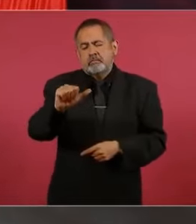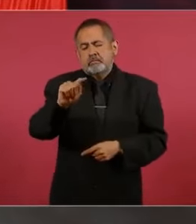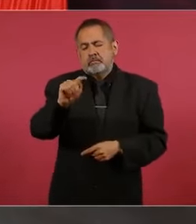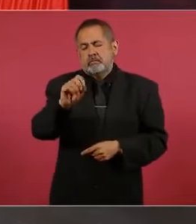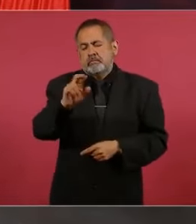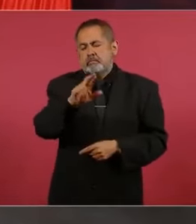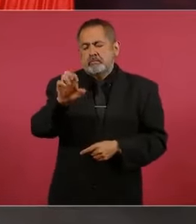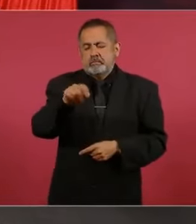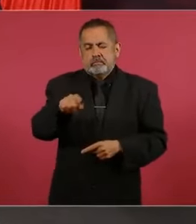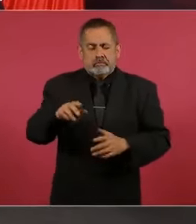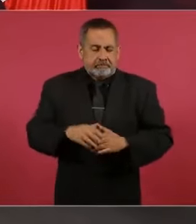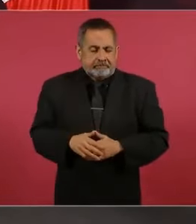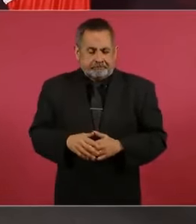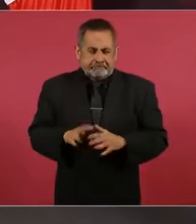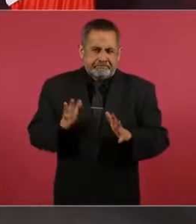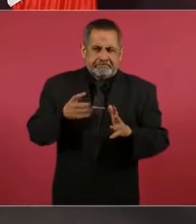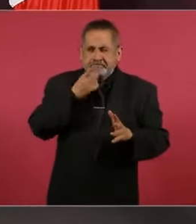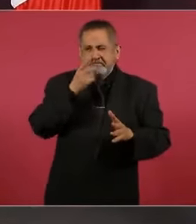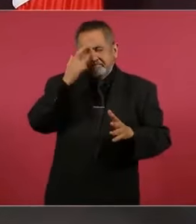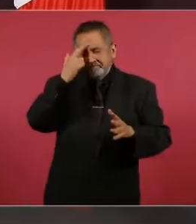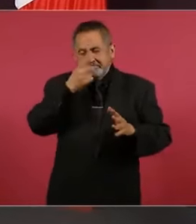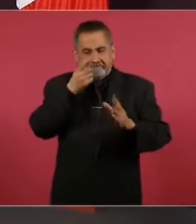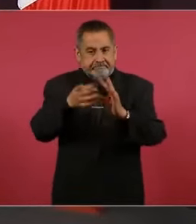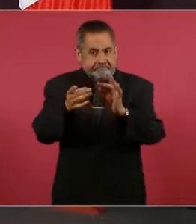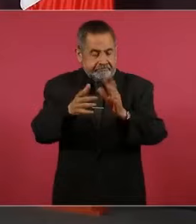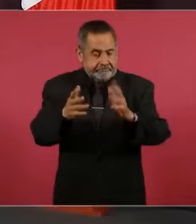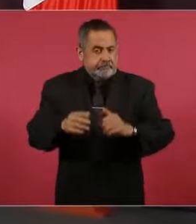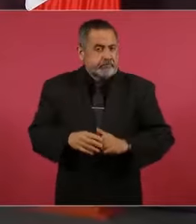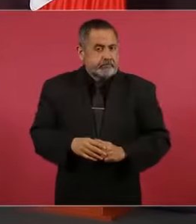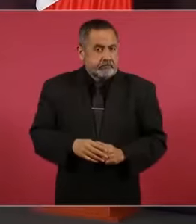dice, palabras más, palabras menos,